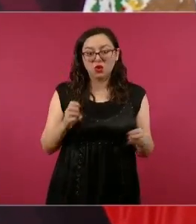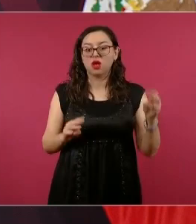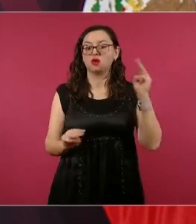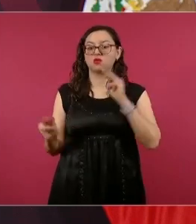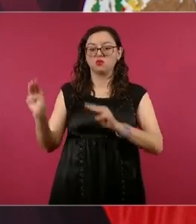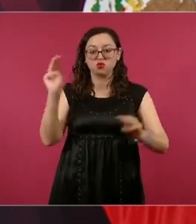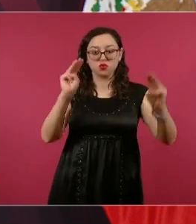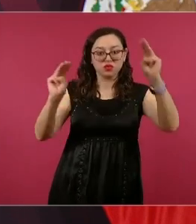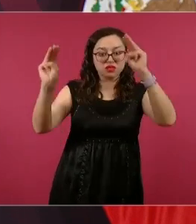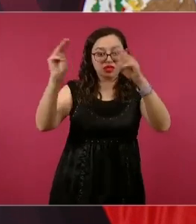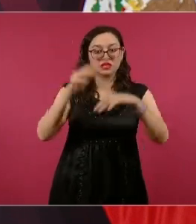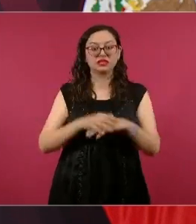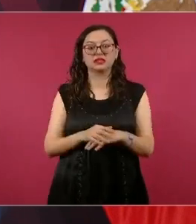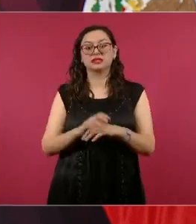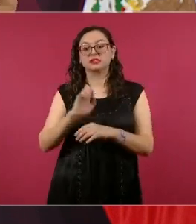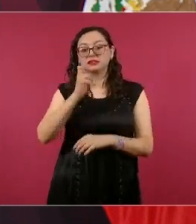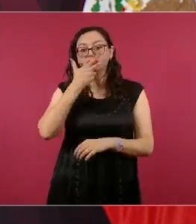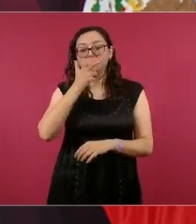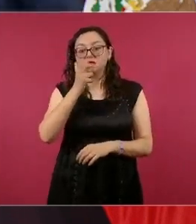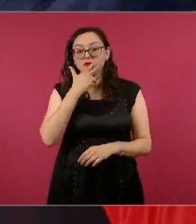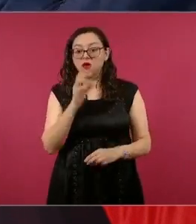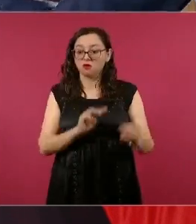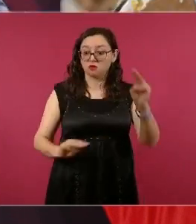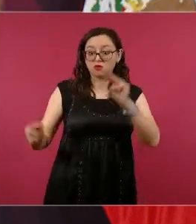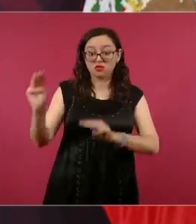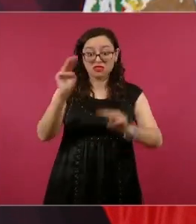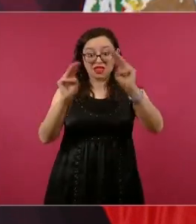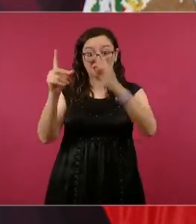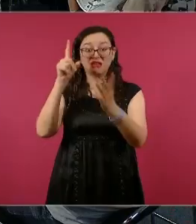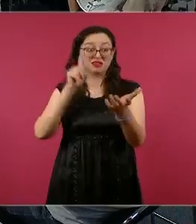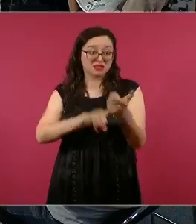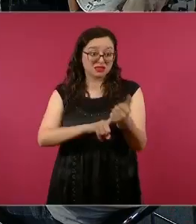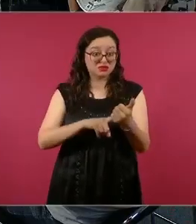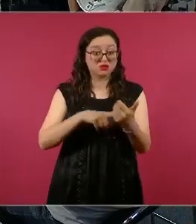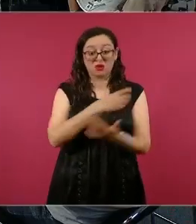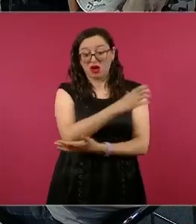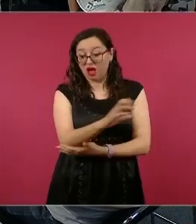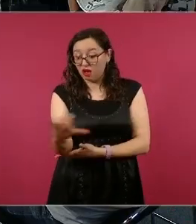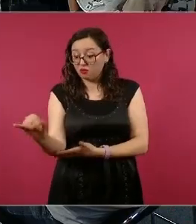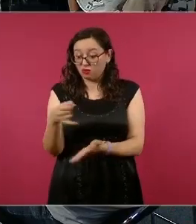en la Sierra de Chihuahua el programa Sembrando Vida.